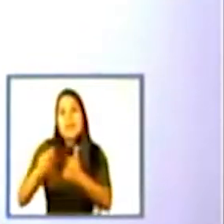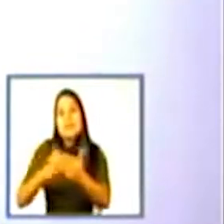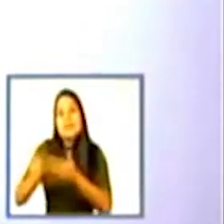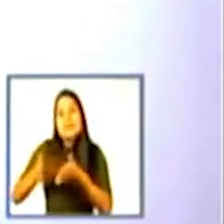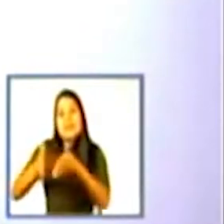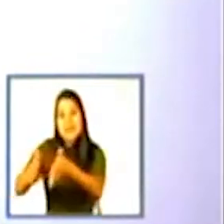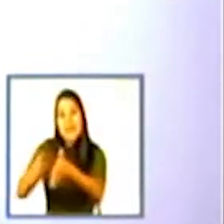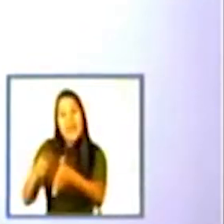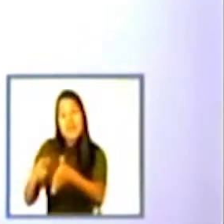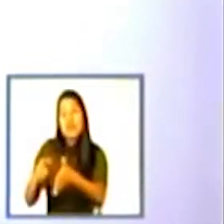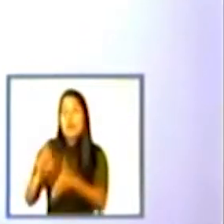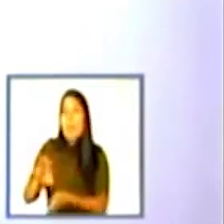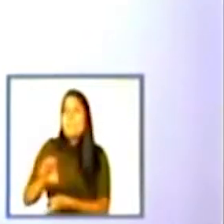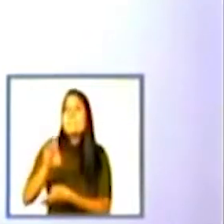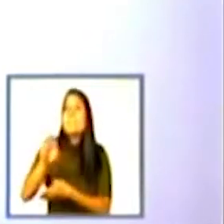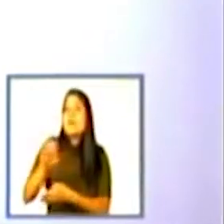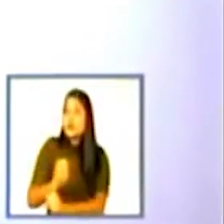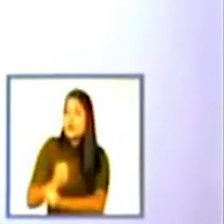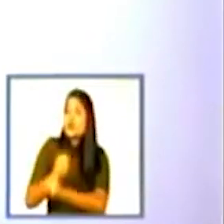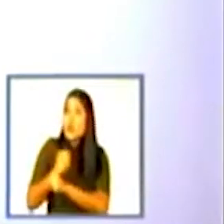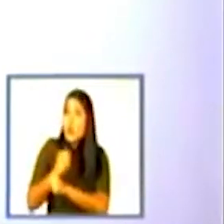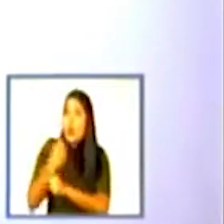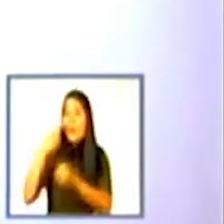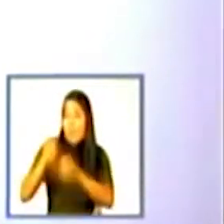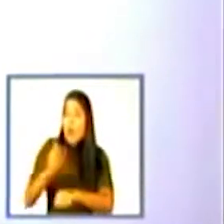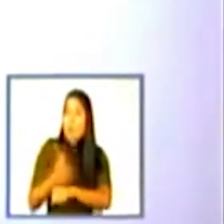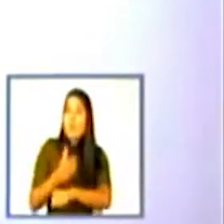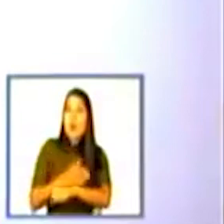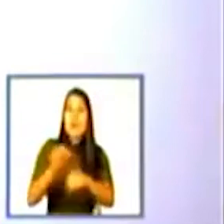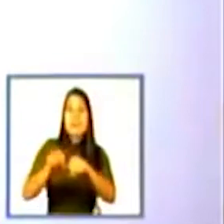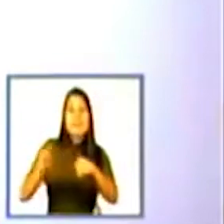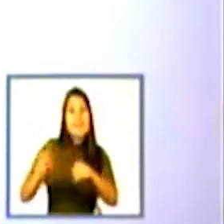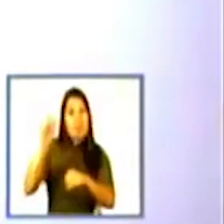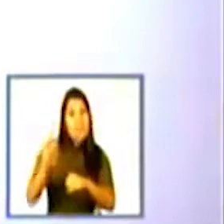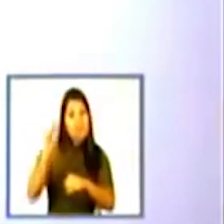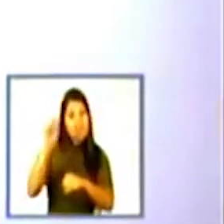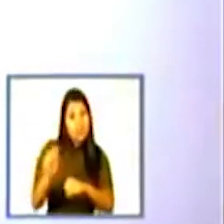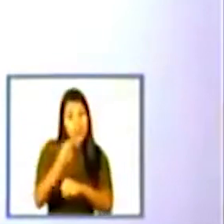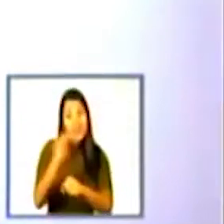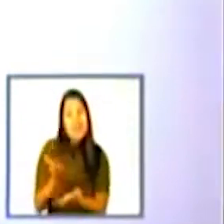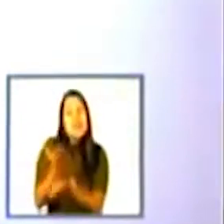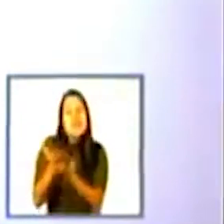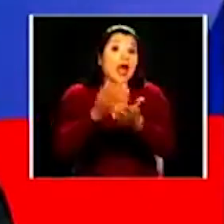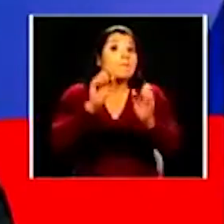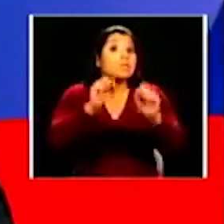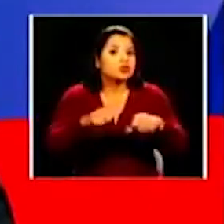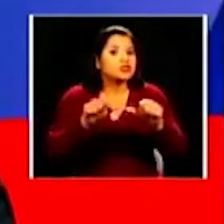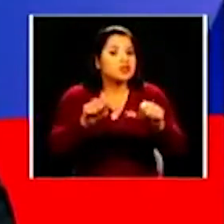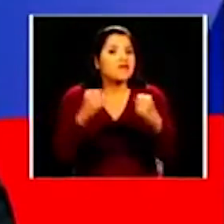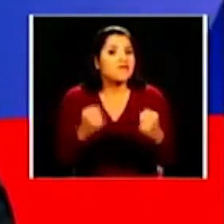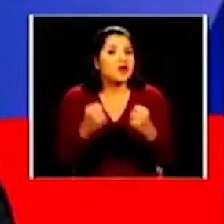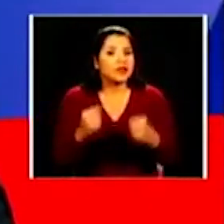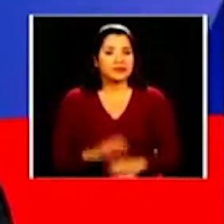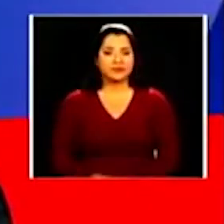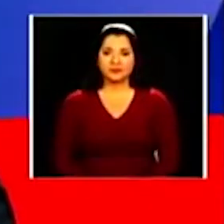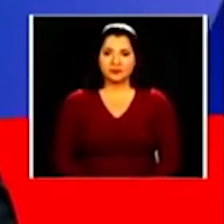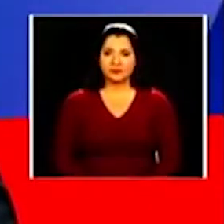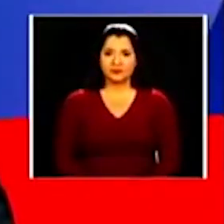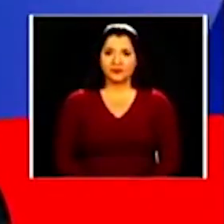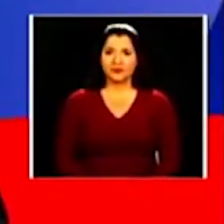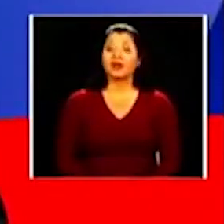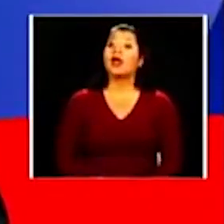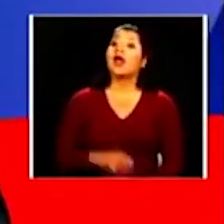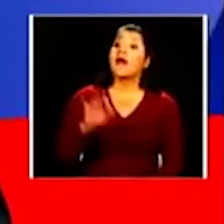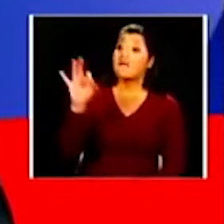más rentable que existe para fortalecer estos regímenes de pensiones y darles la posibilidad de mantenerse fuertes. Bien, don Fabricio, en este que